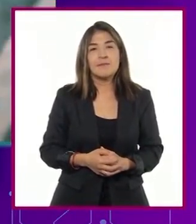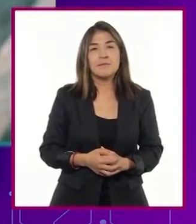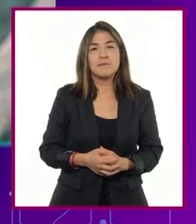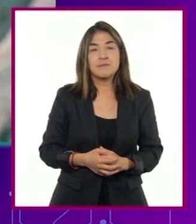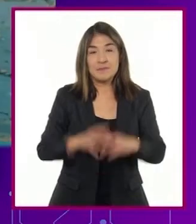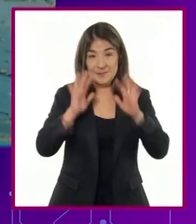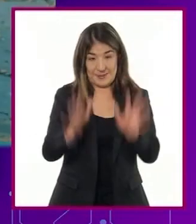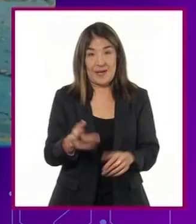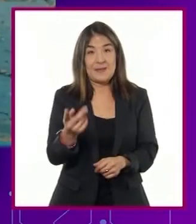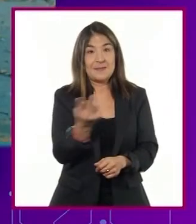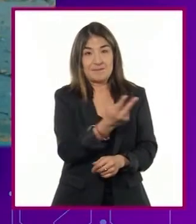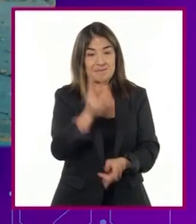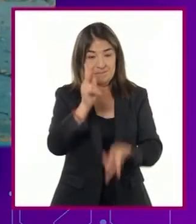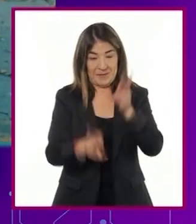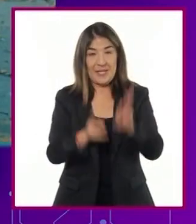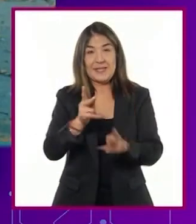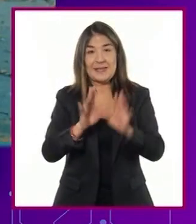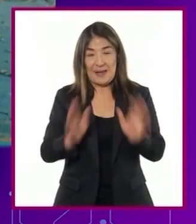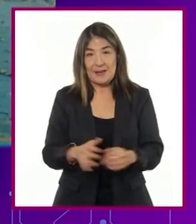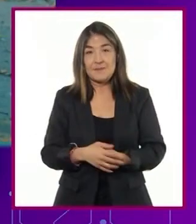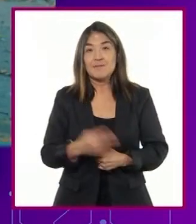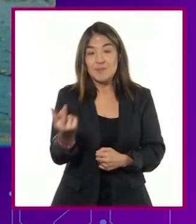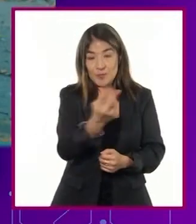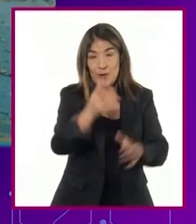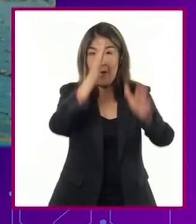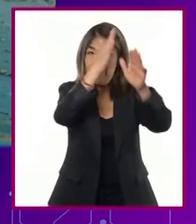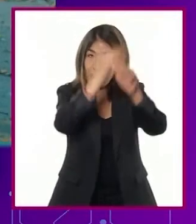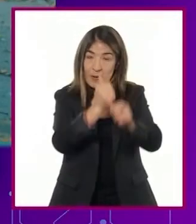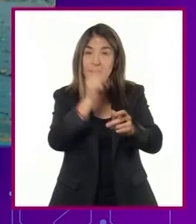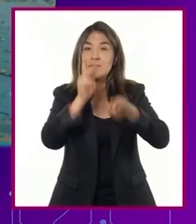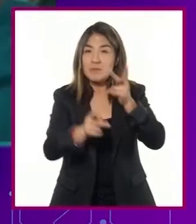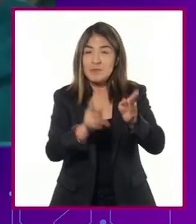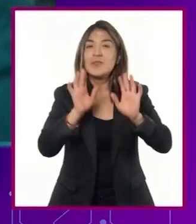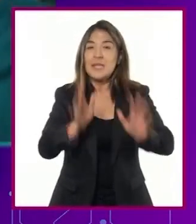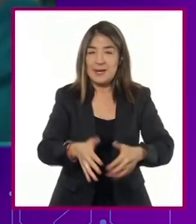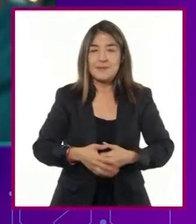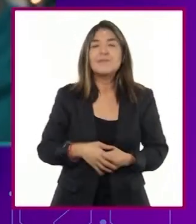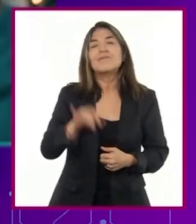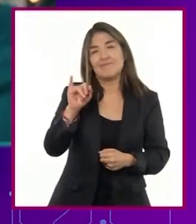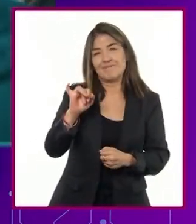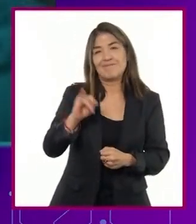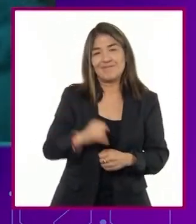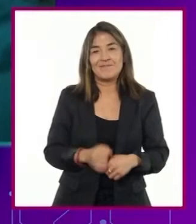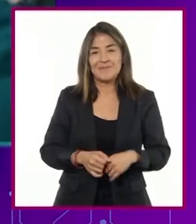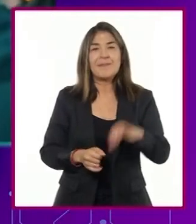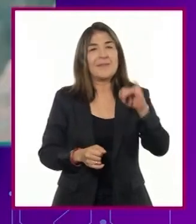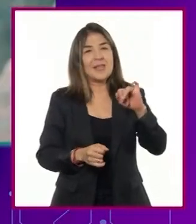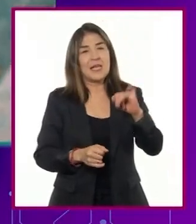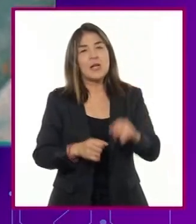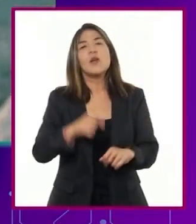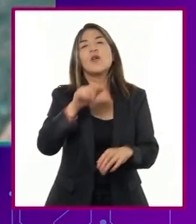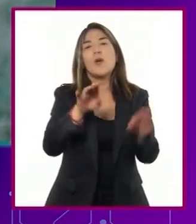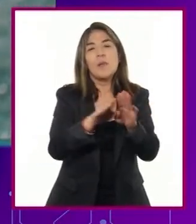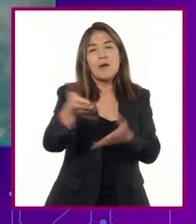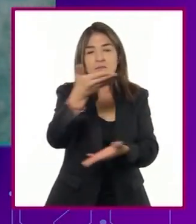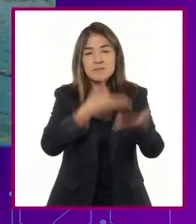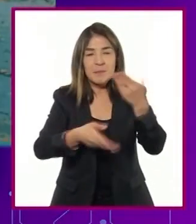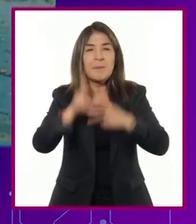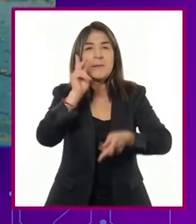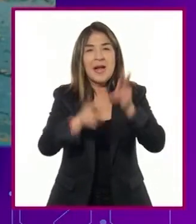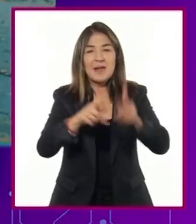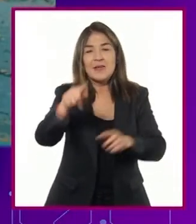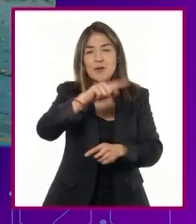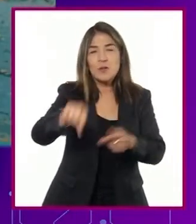¿Ya hablaron? ¿Ya llegaron a un acuerdo? Sí, Sí, hablaremos con los habitantes de ambas comunidades y